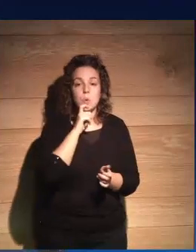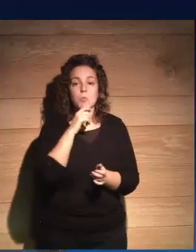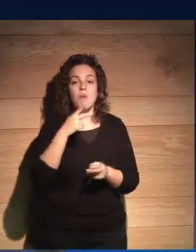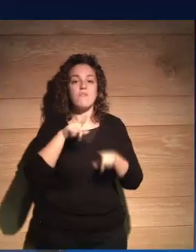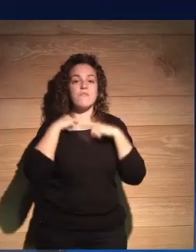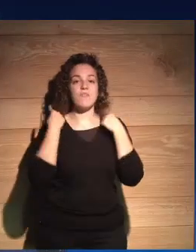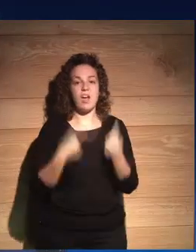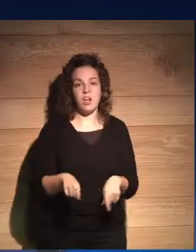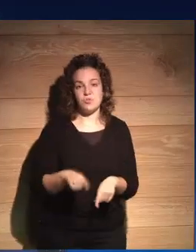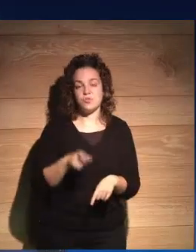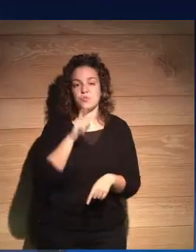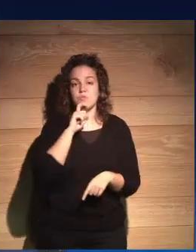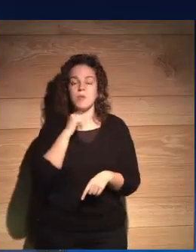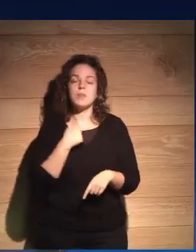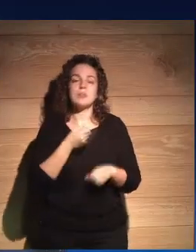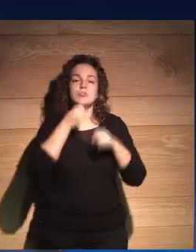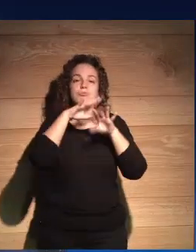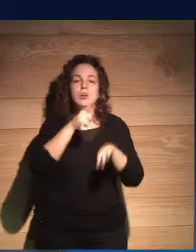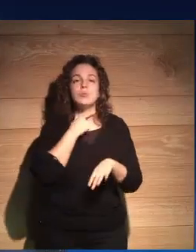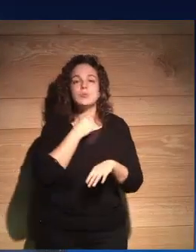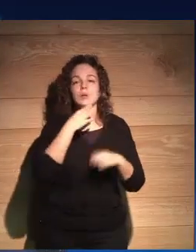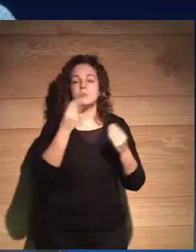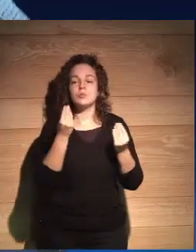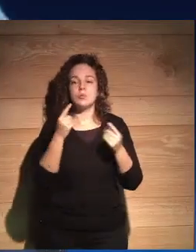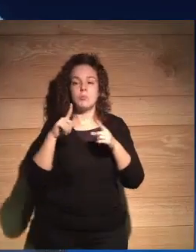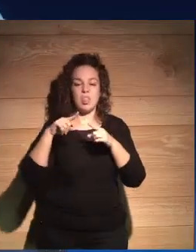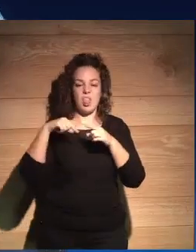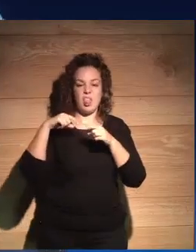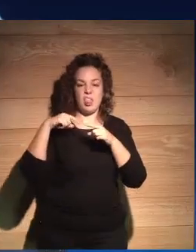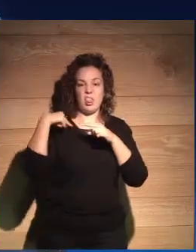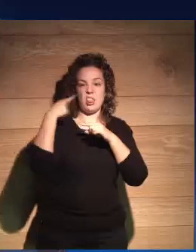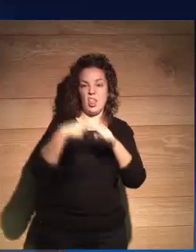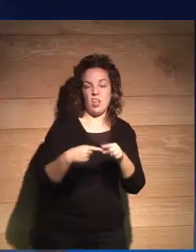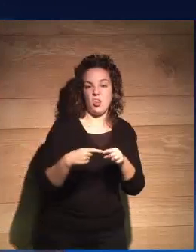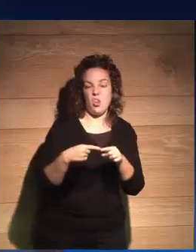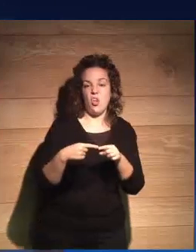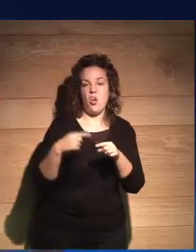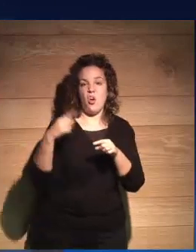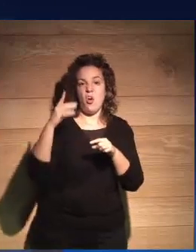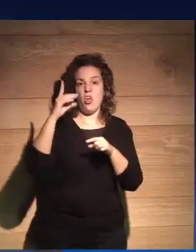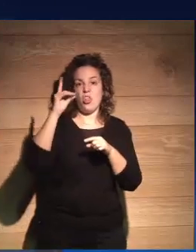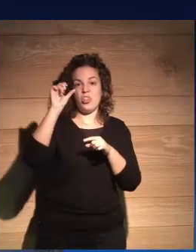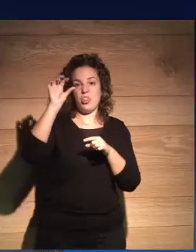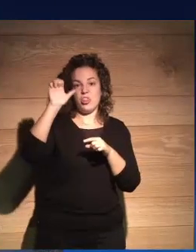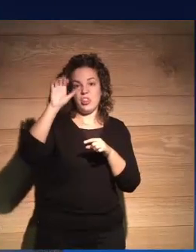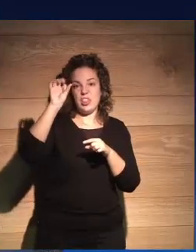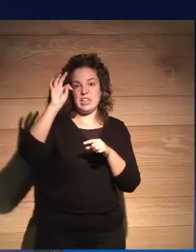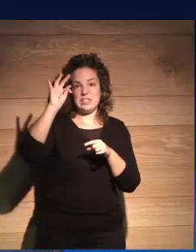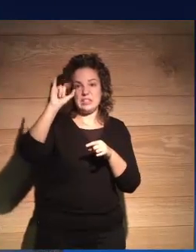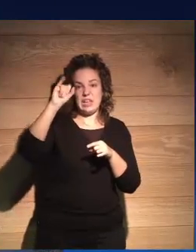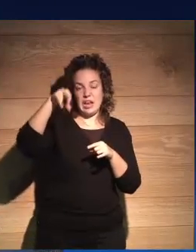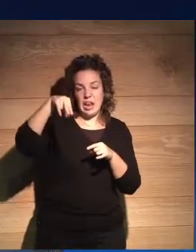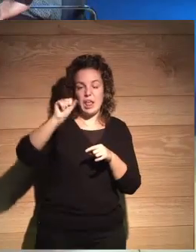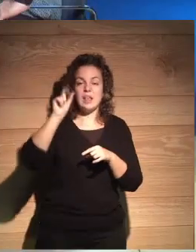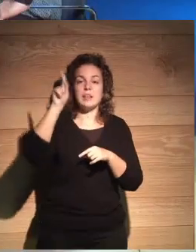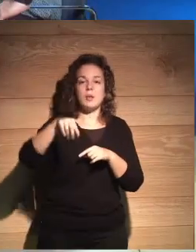de los fracasos, ¿no? Me gusta mucho la historia de la ciclodestrina y el mosquito tigre que te pica y empezáis a idear en